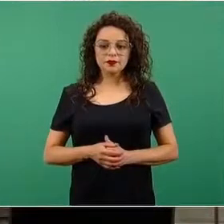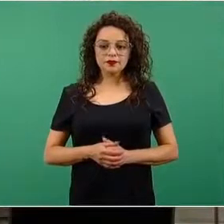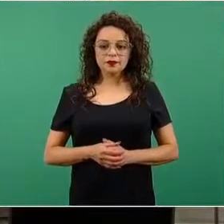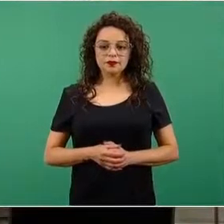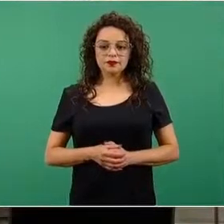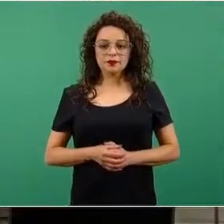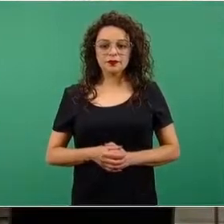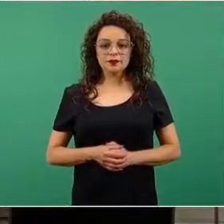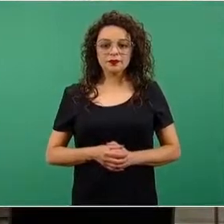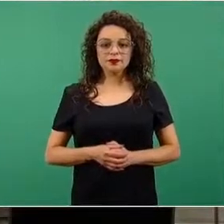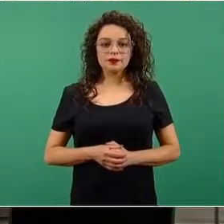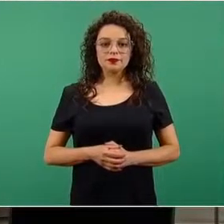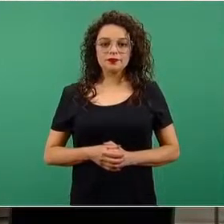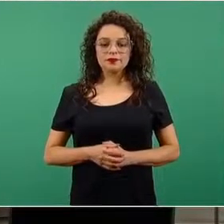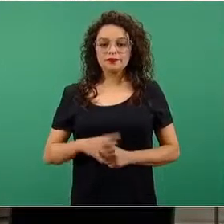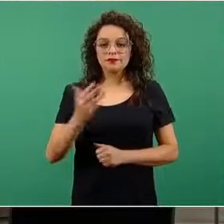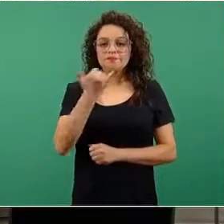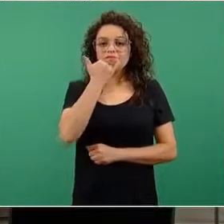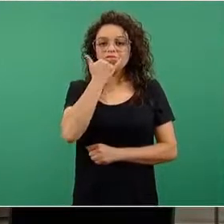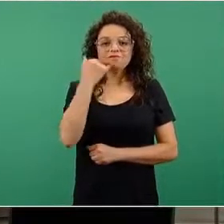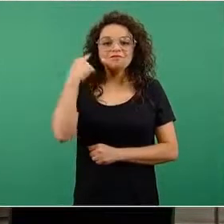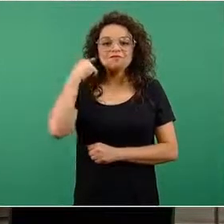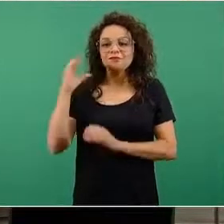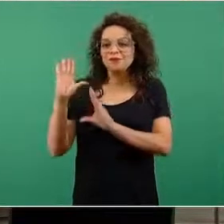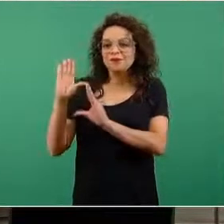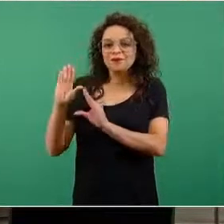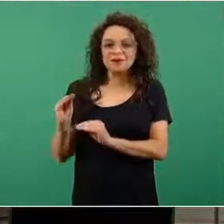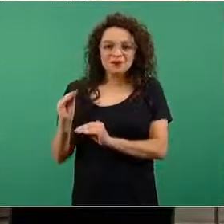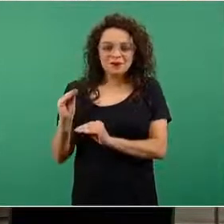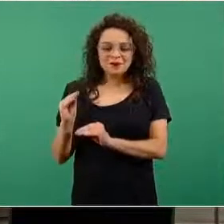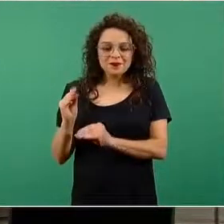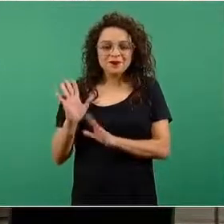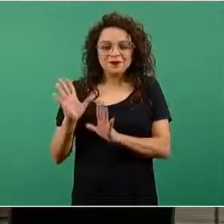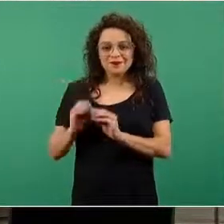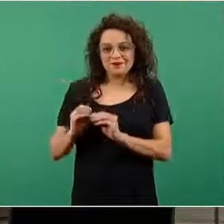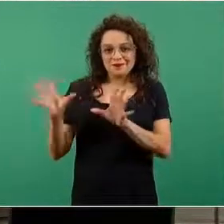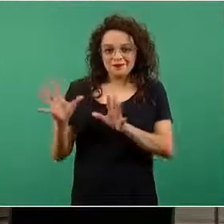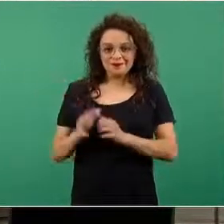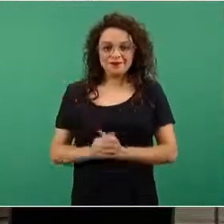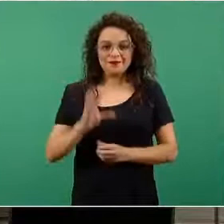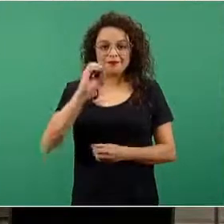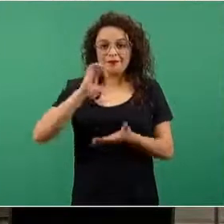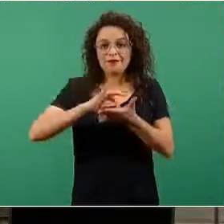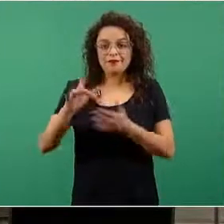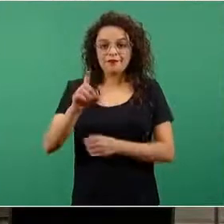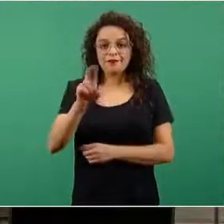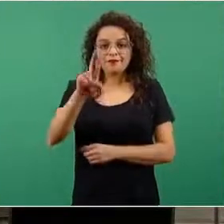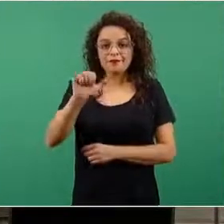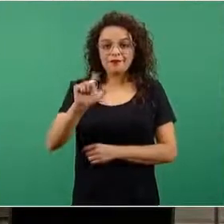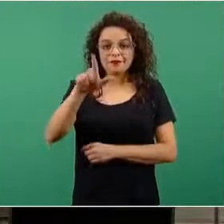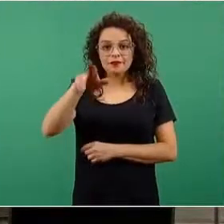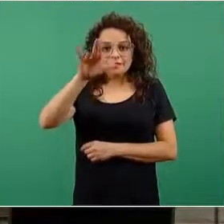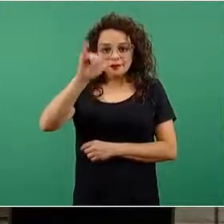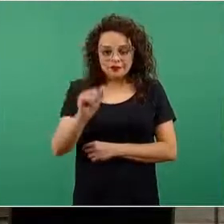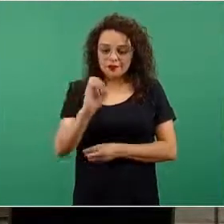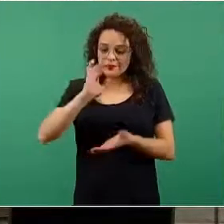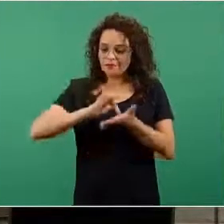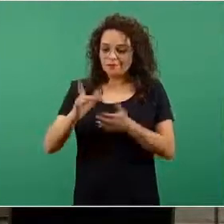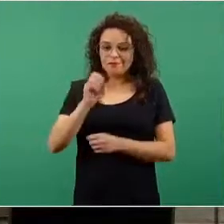Oh, perdón, tenía apagado el micrófono. Ya digo que muchas gracias, doctora Alomía, gracias por la